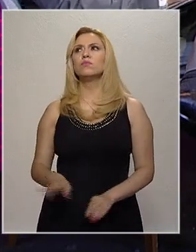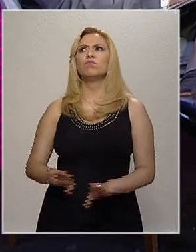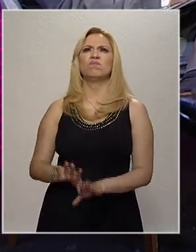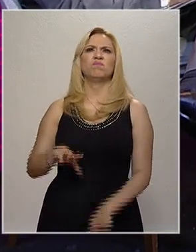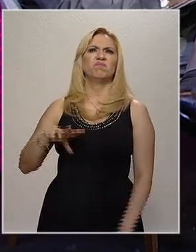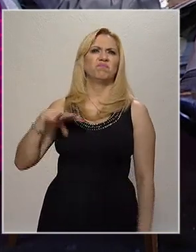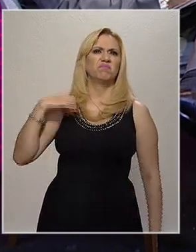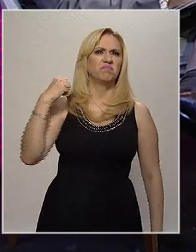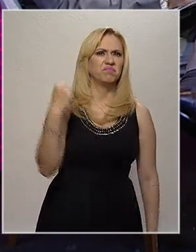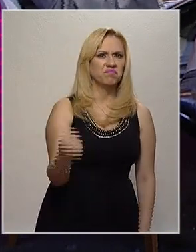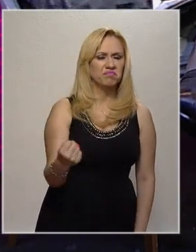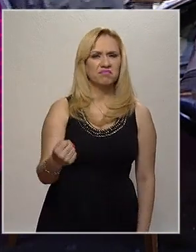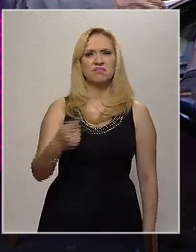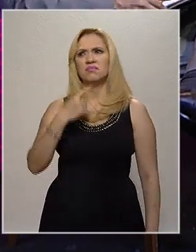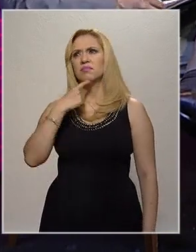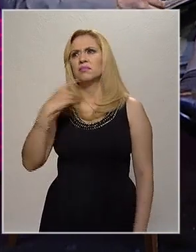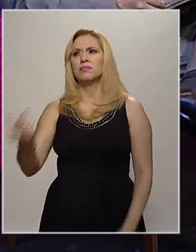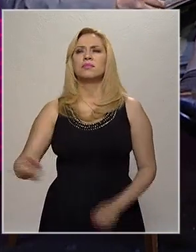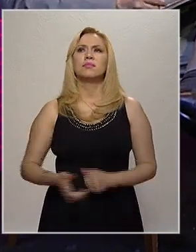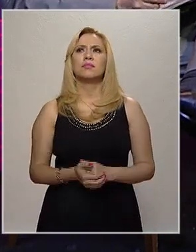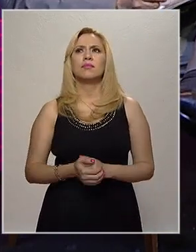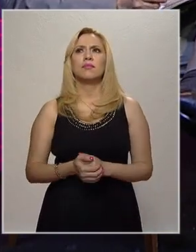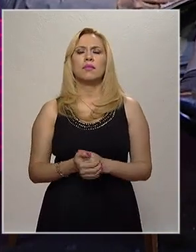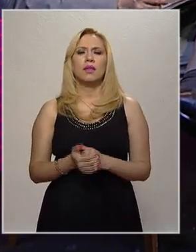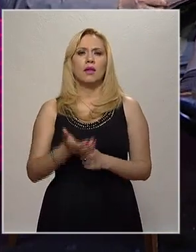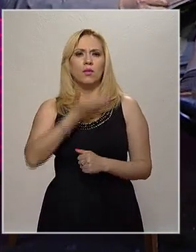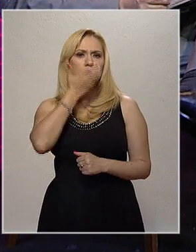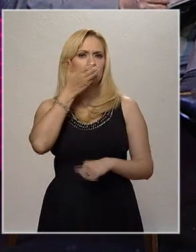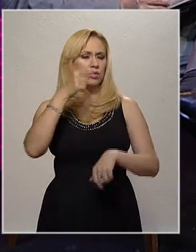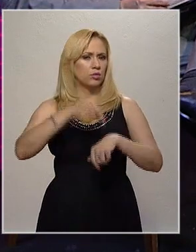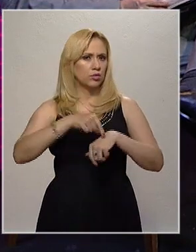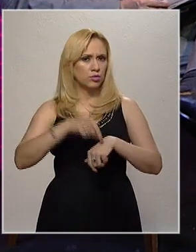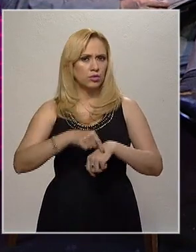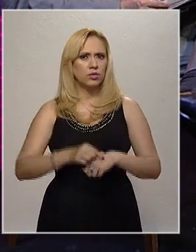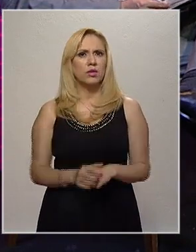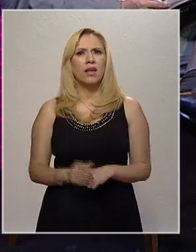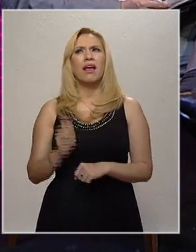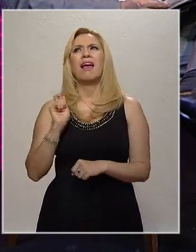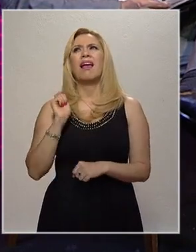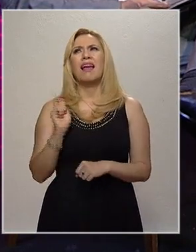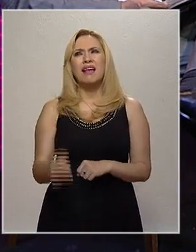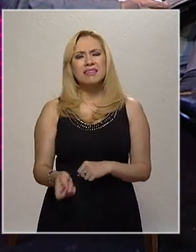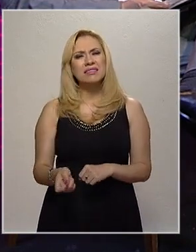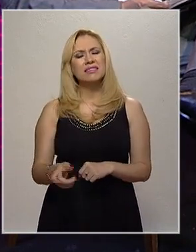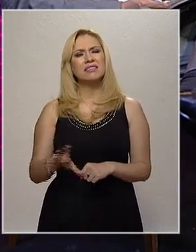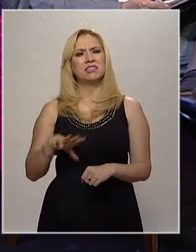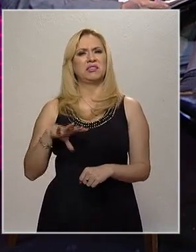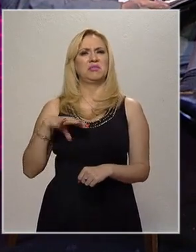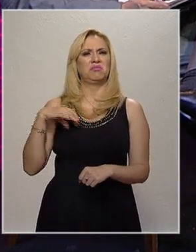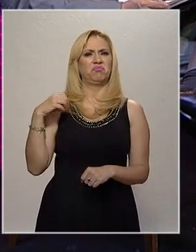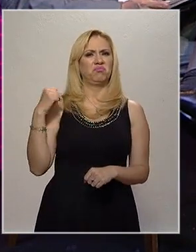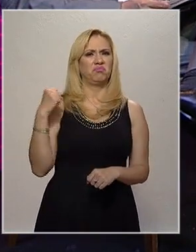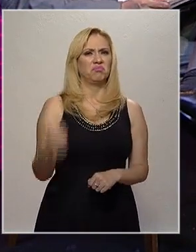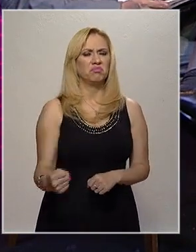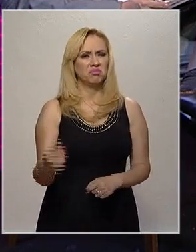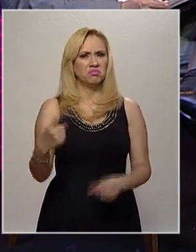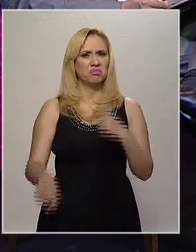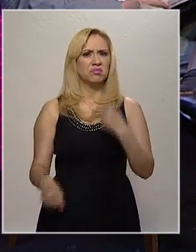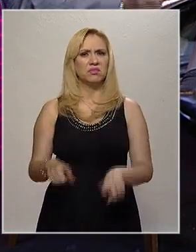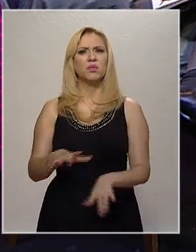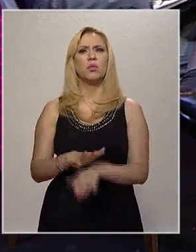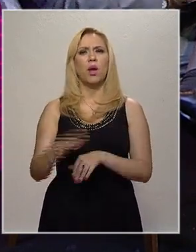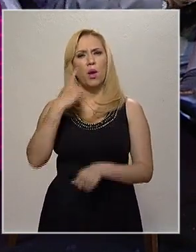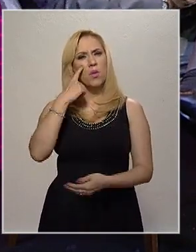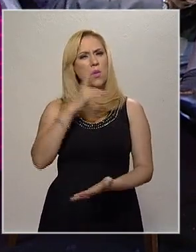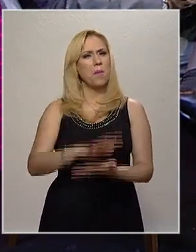autoritarias, ya mencionaba Marcia, en la práctica médica. ¿Qué es eso de una práctica autoritaria y cuáles son las que se presentan con